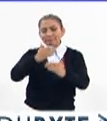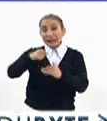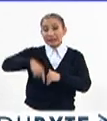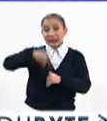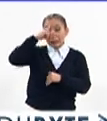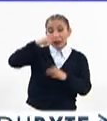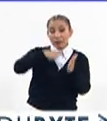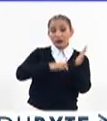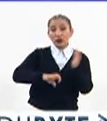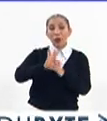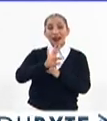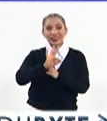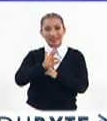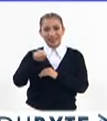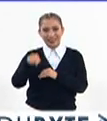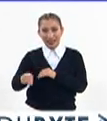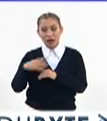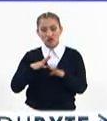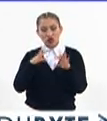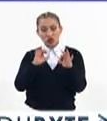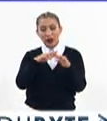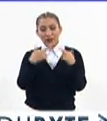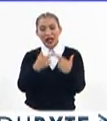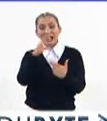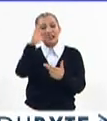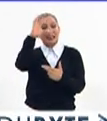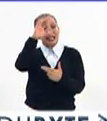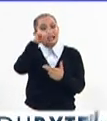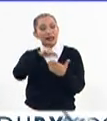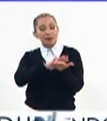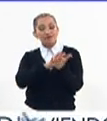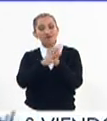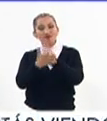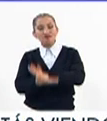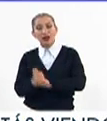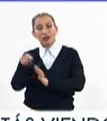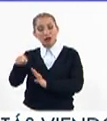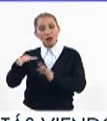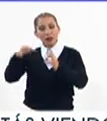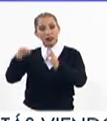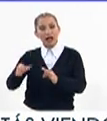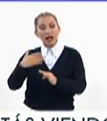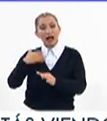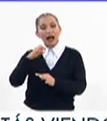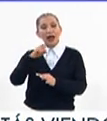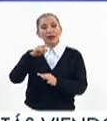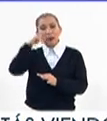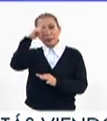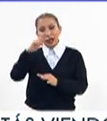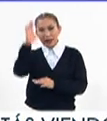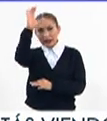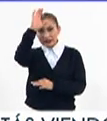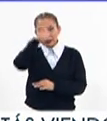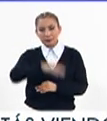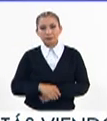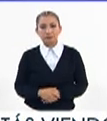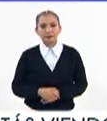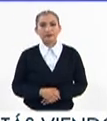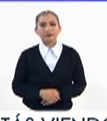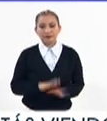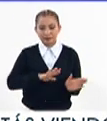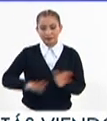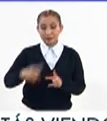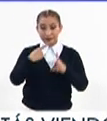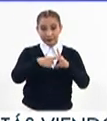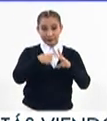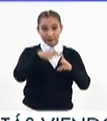en México, en 1940, fundó la revista Ciencia, que se convertiría en el órgano oficial de la Academia Mexicana de Ciencias. En cuanto